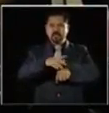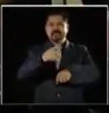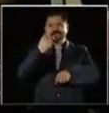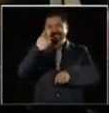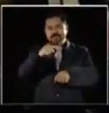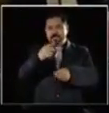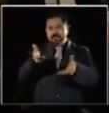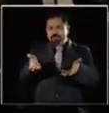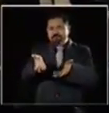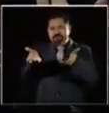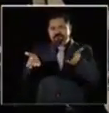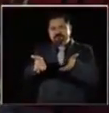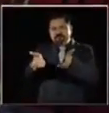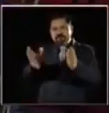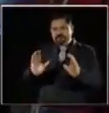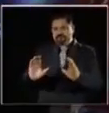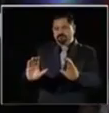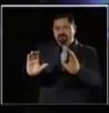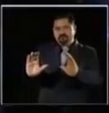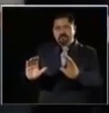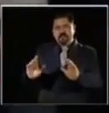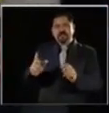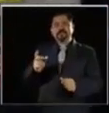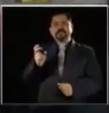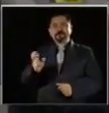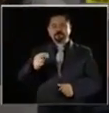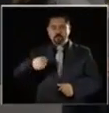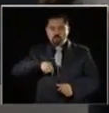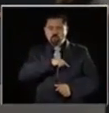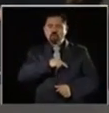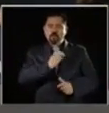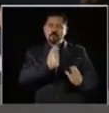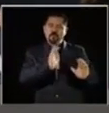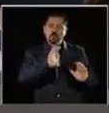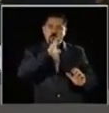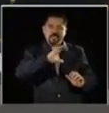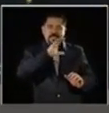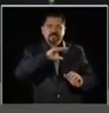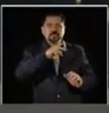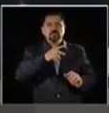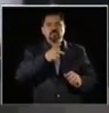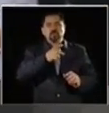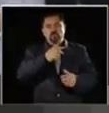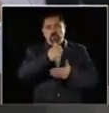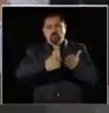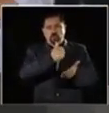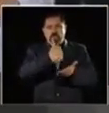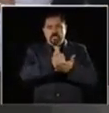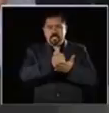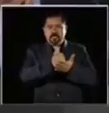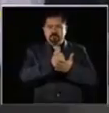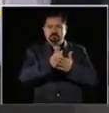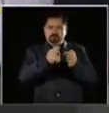lo que tenemos que hacer tener una ciudad segura una ciudad atractiva para que venga